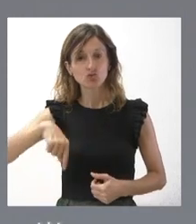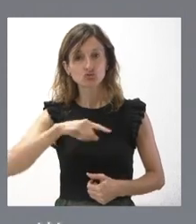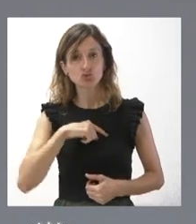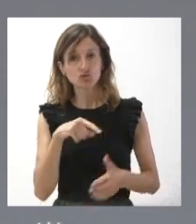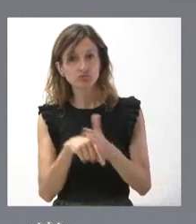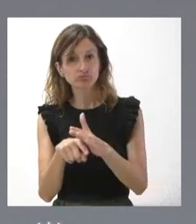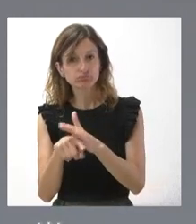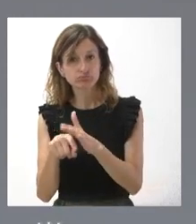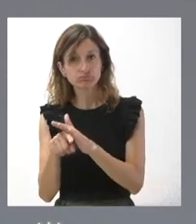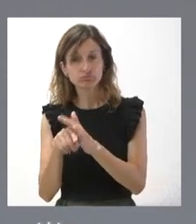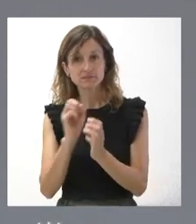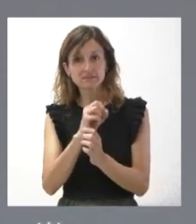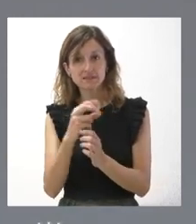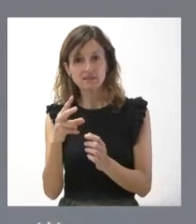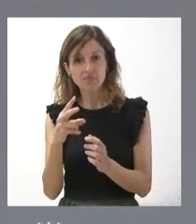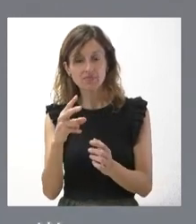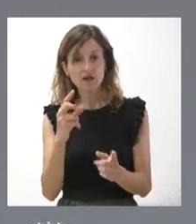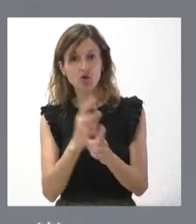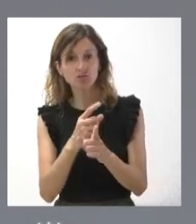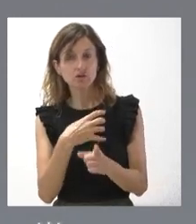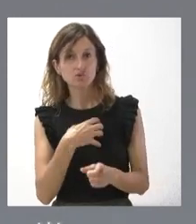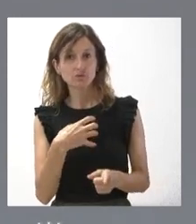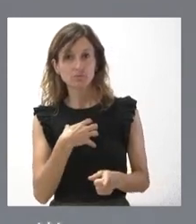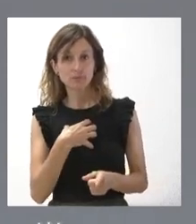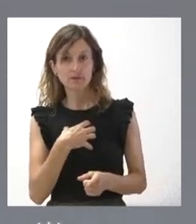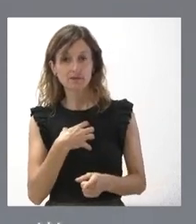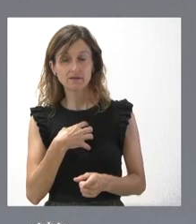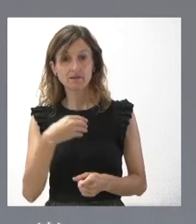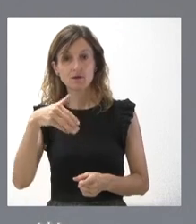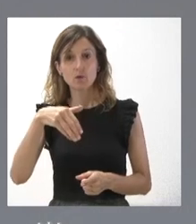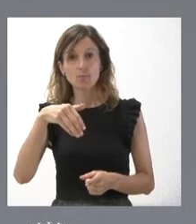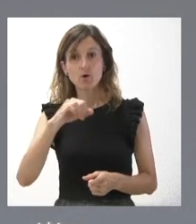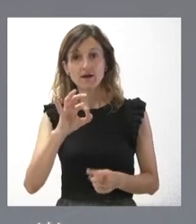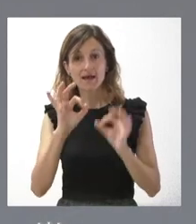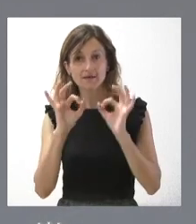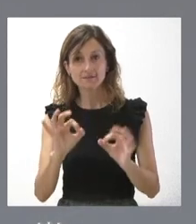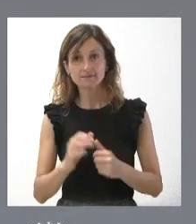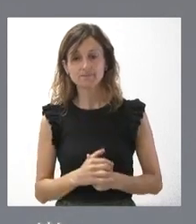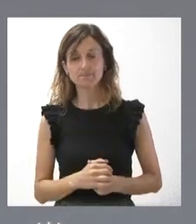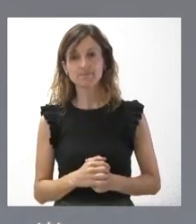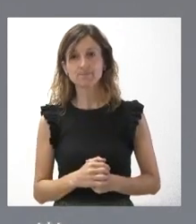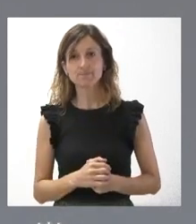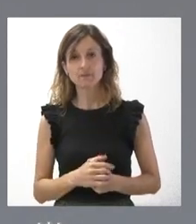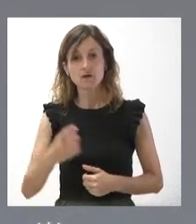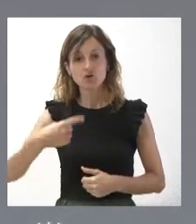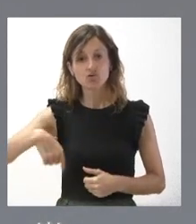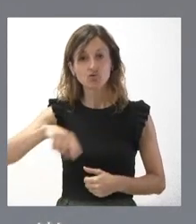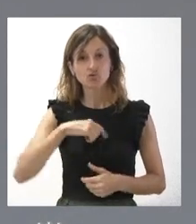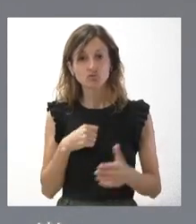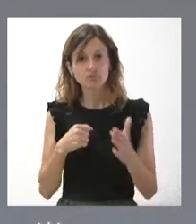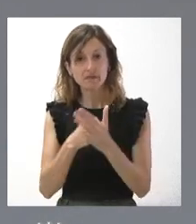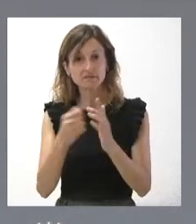ejecutar una sentencia de los tribunales. Y la monjía está en esa situación. Nosotros llegamos hasta donde podemos